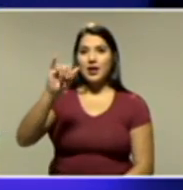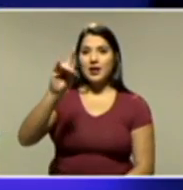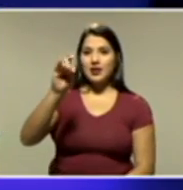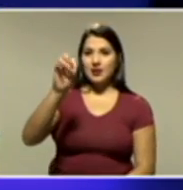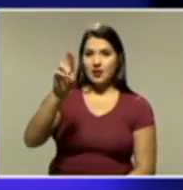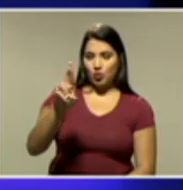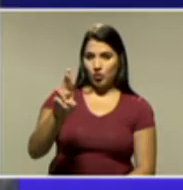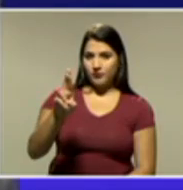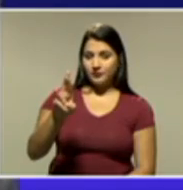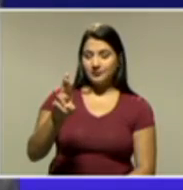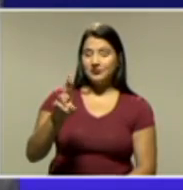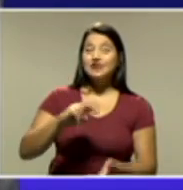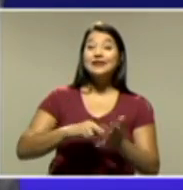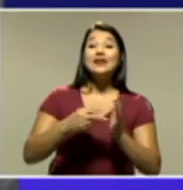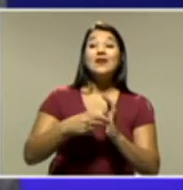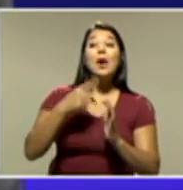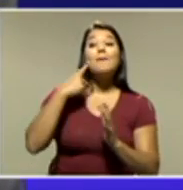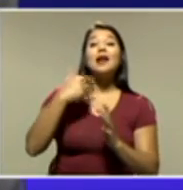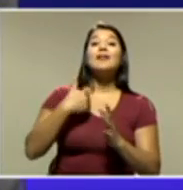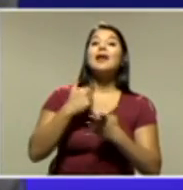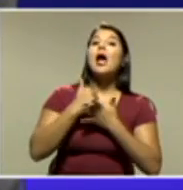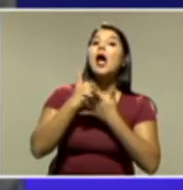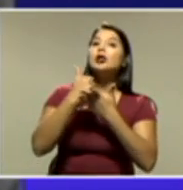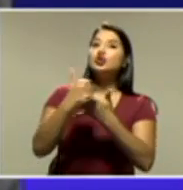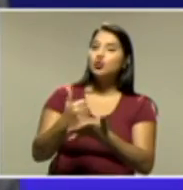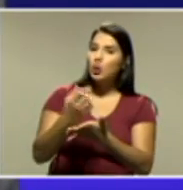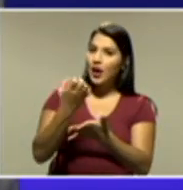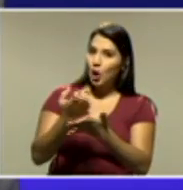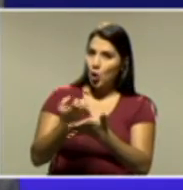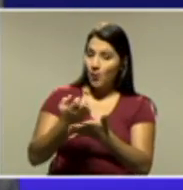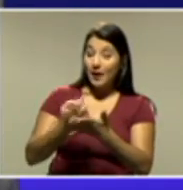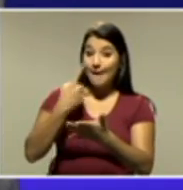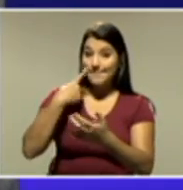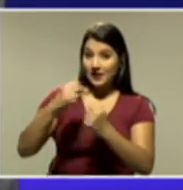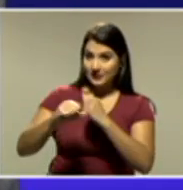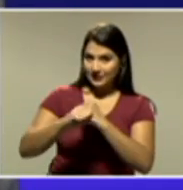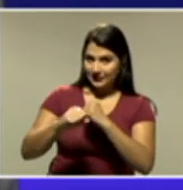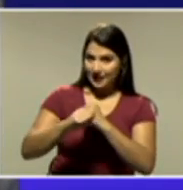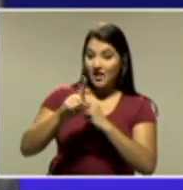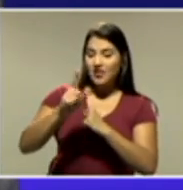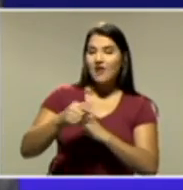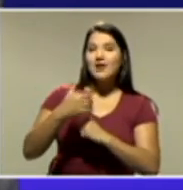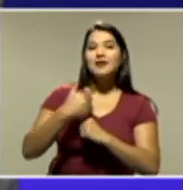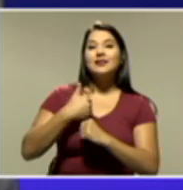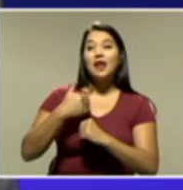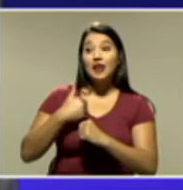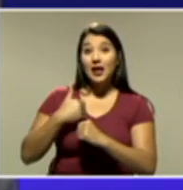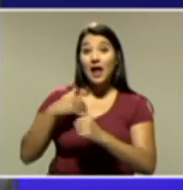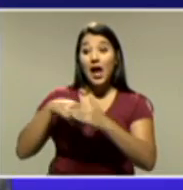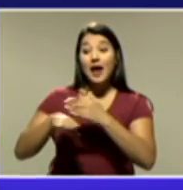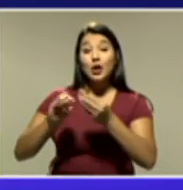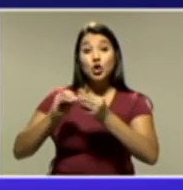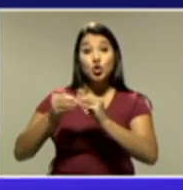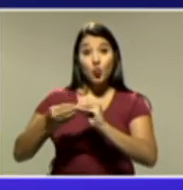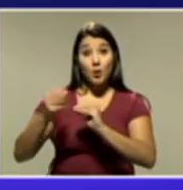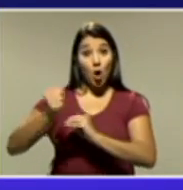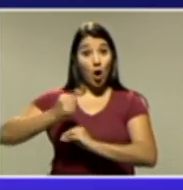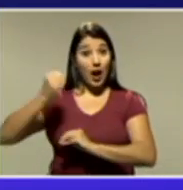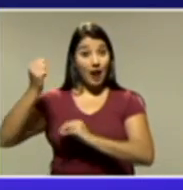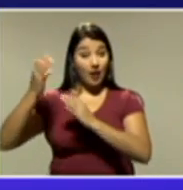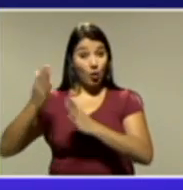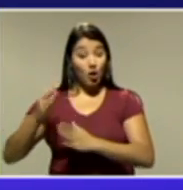Del padrón cantonal. Los que superen ese umbral tienen derecho a la contribución del Estado y